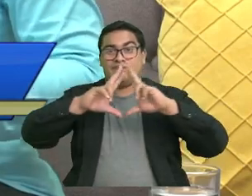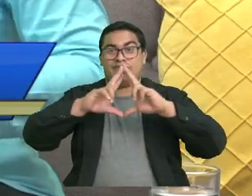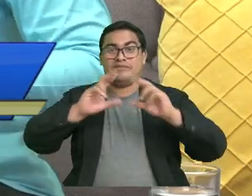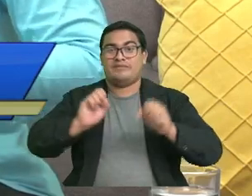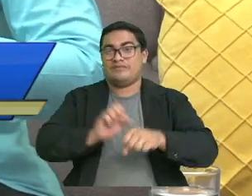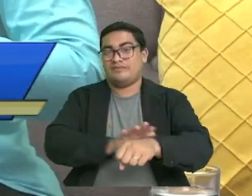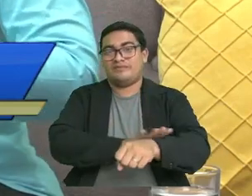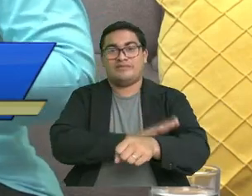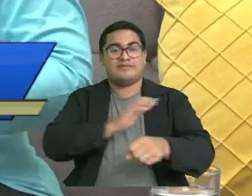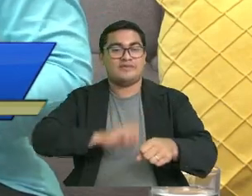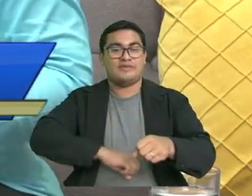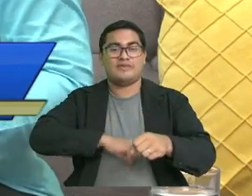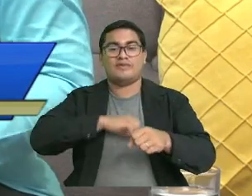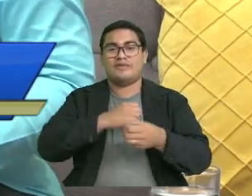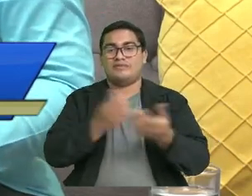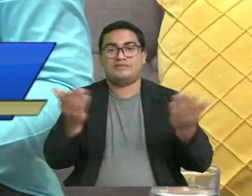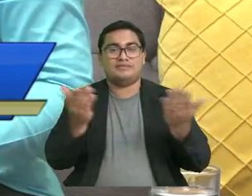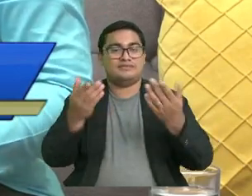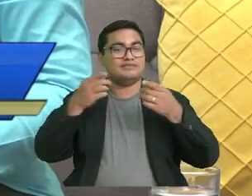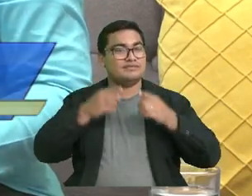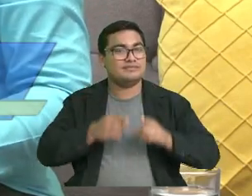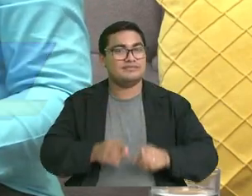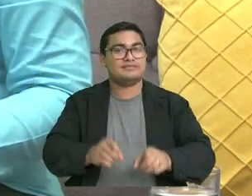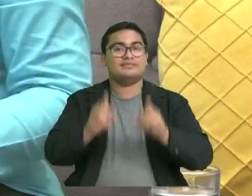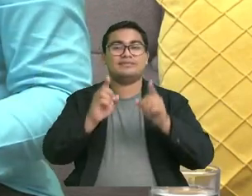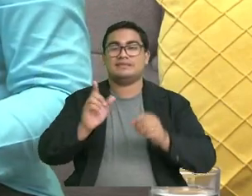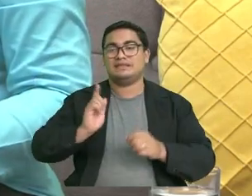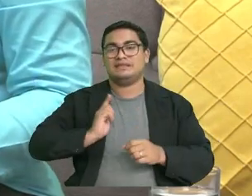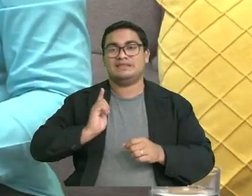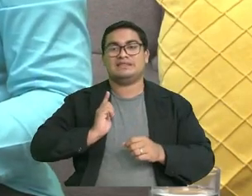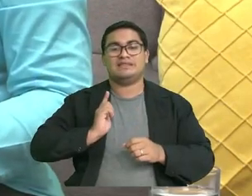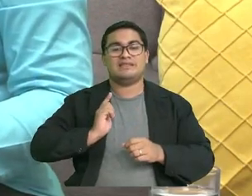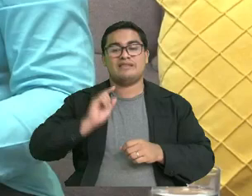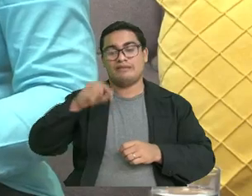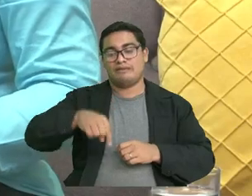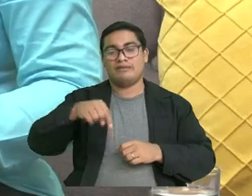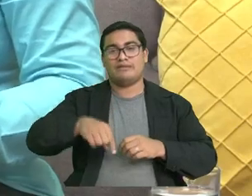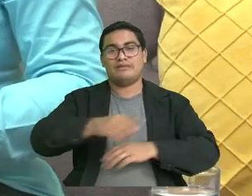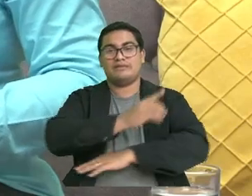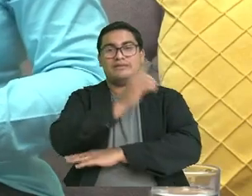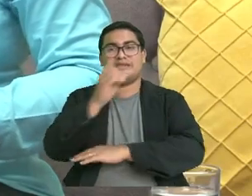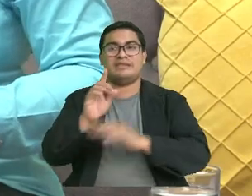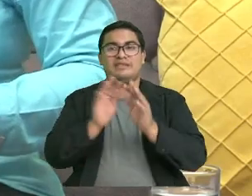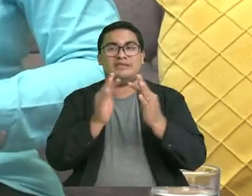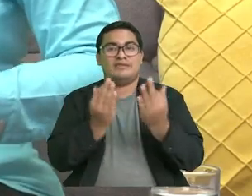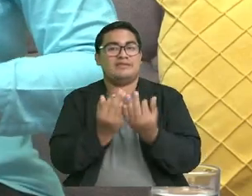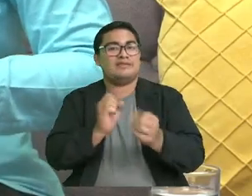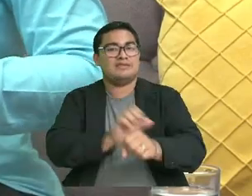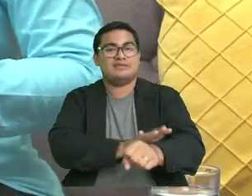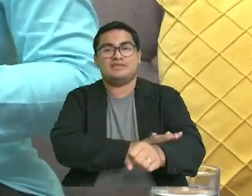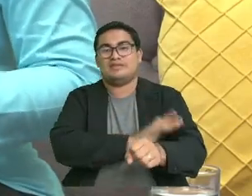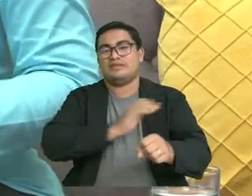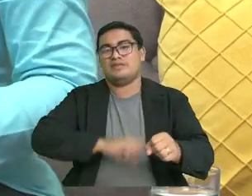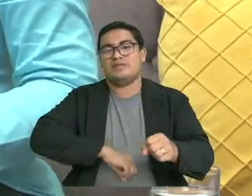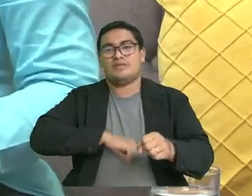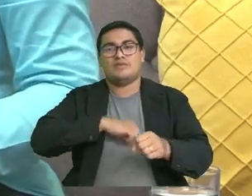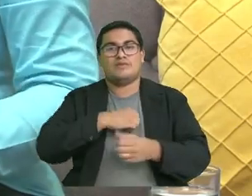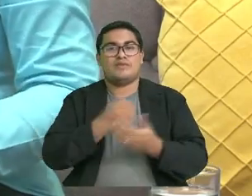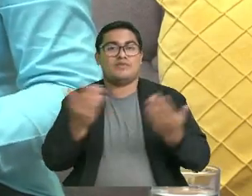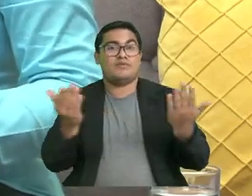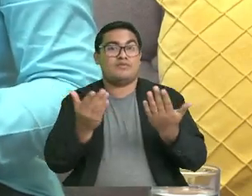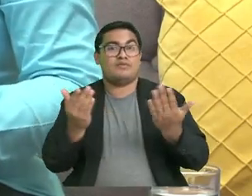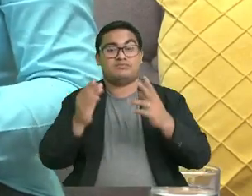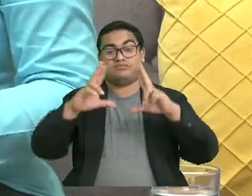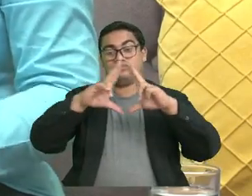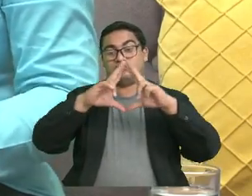sentimos orgullo de la dignidad que tienen hoy nuestra familia, sentimos orgullo de la soberanía,